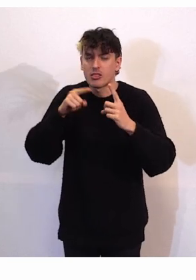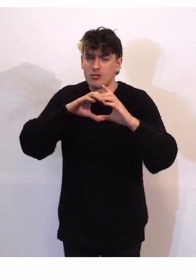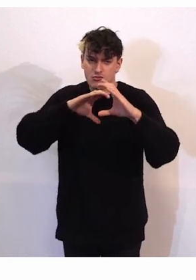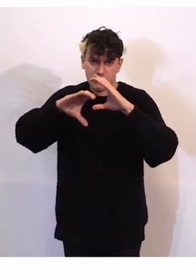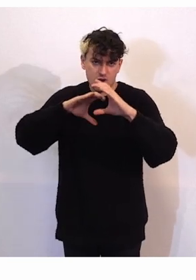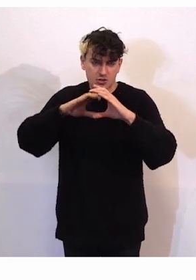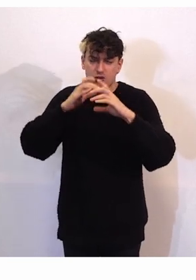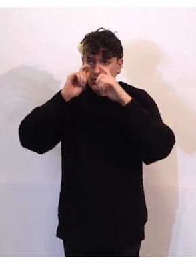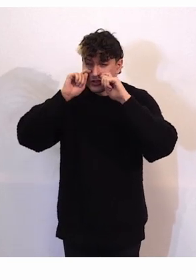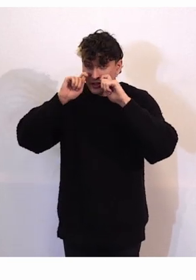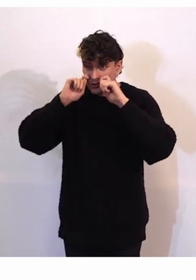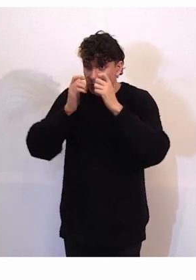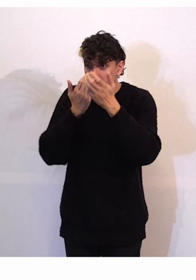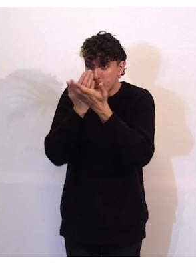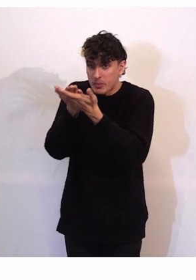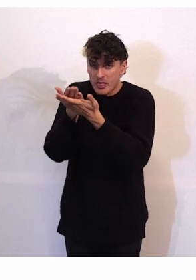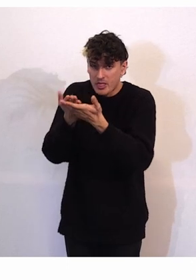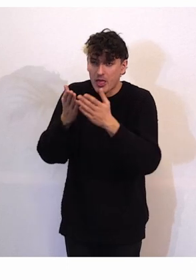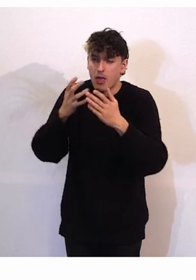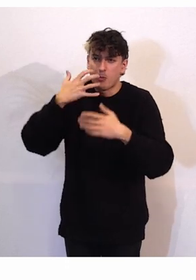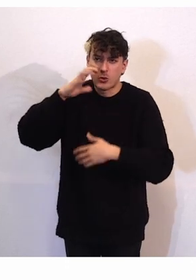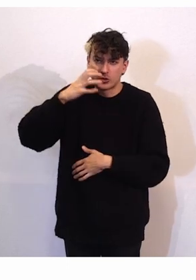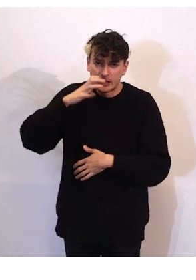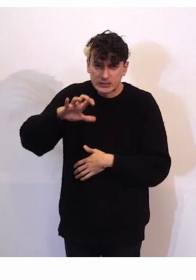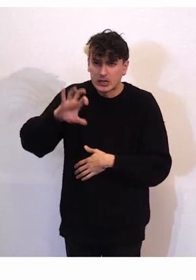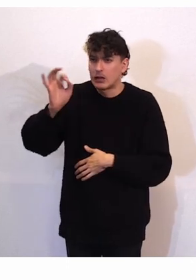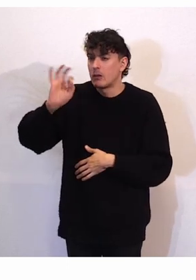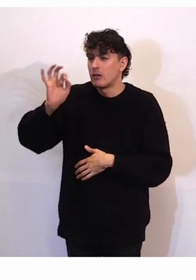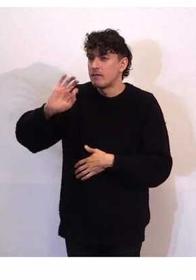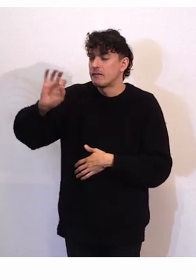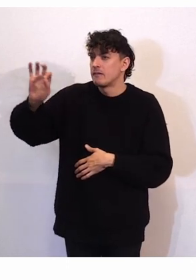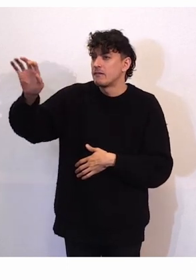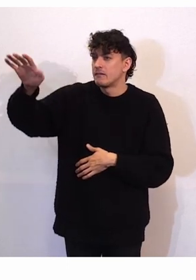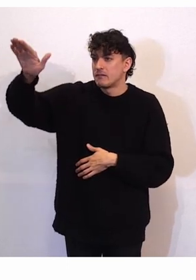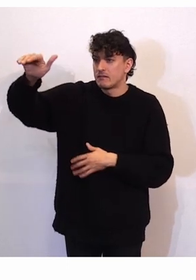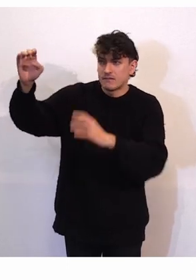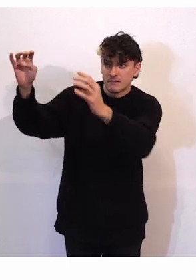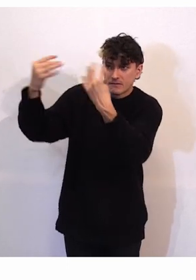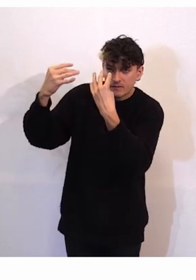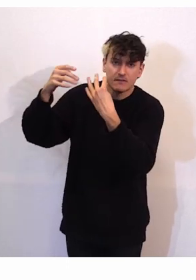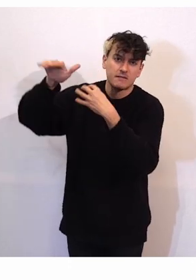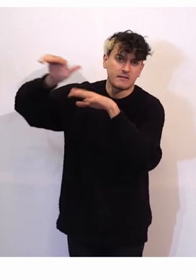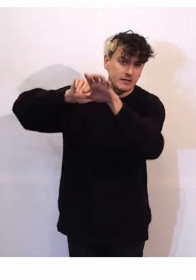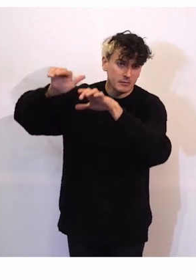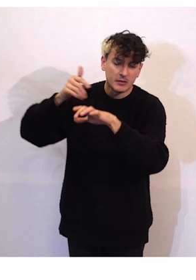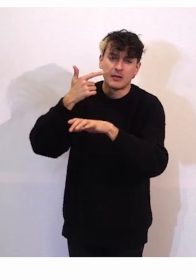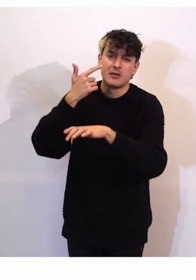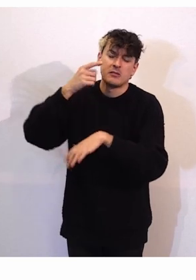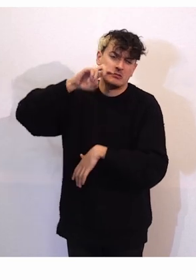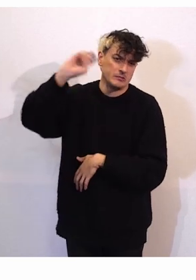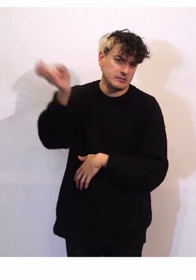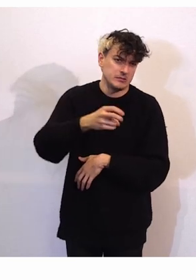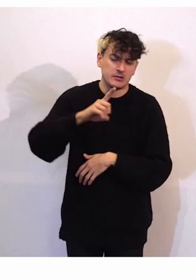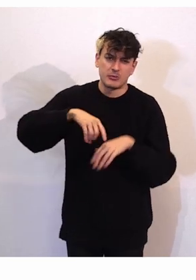con el llanto protestamos, con el llanto llamamos la atención de nuestras personas de referencia. y